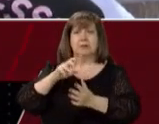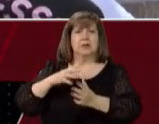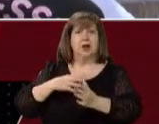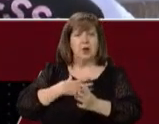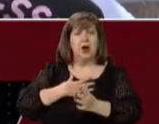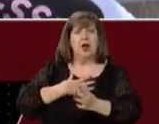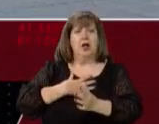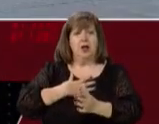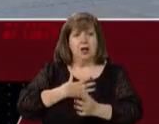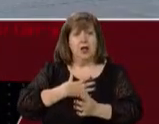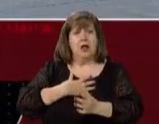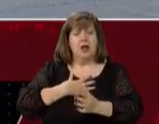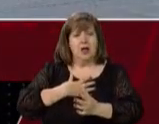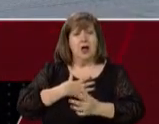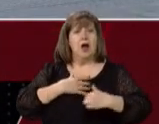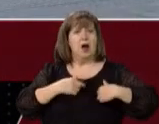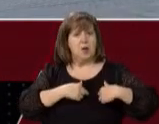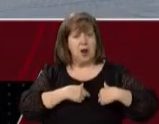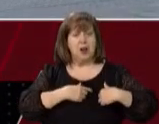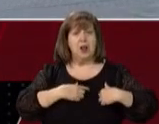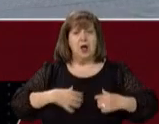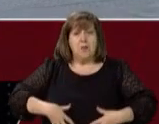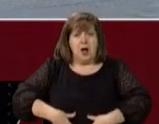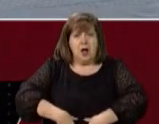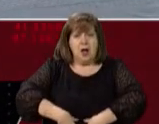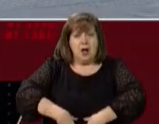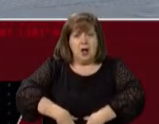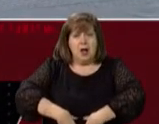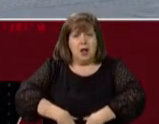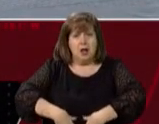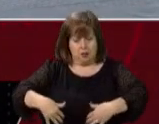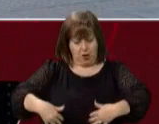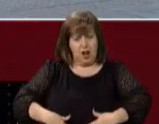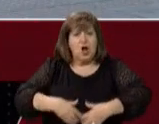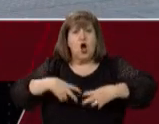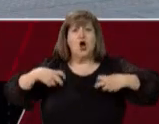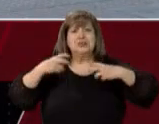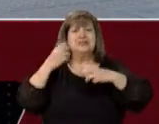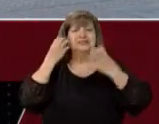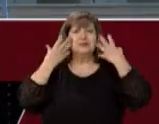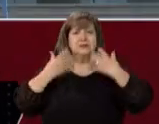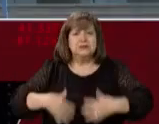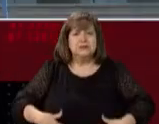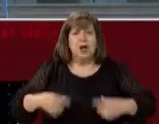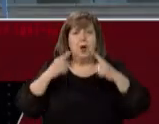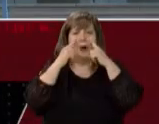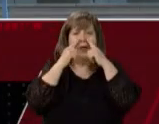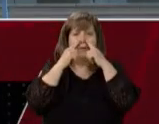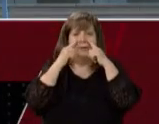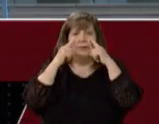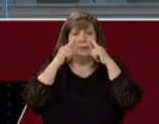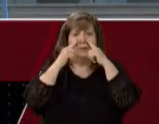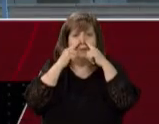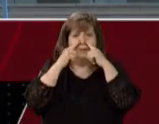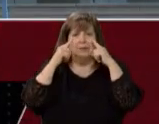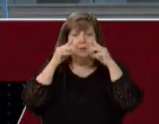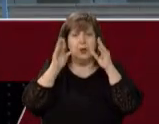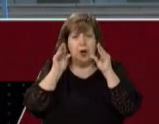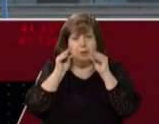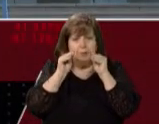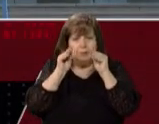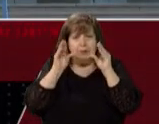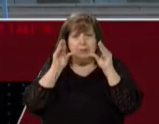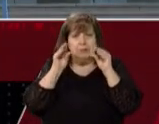que está agitado, que se empiezan a marcar las costillas para respirar, Ah. digamos que las alitas de la nariz pueden empezar